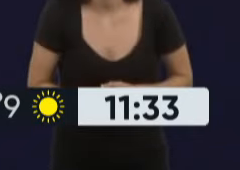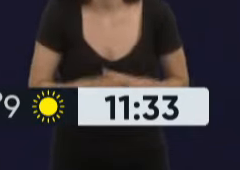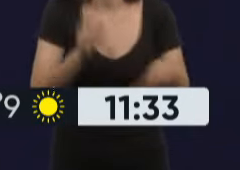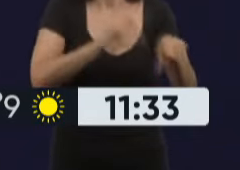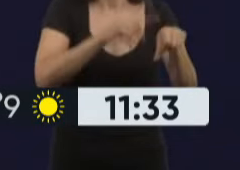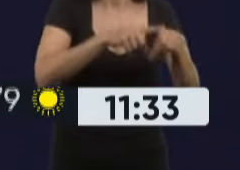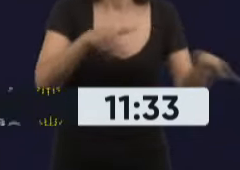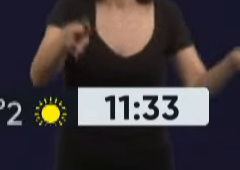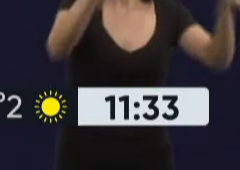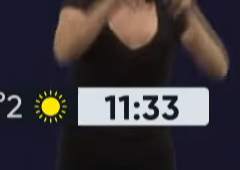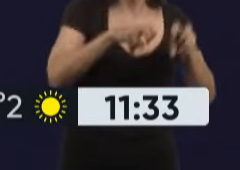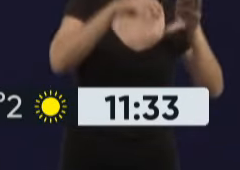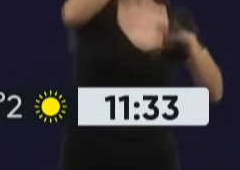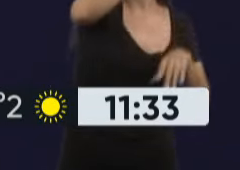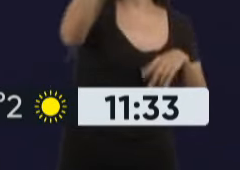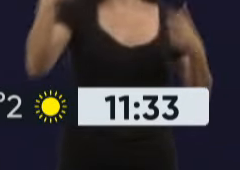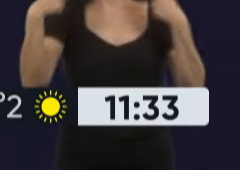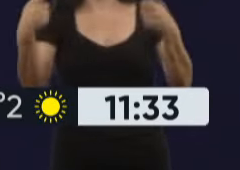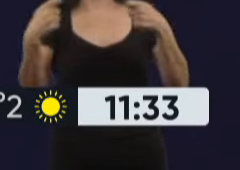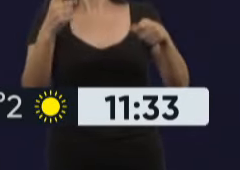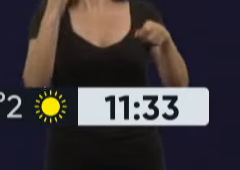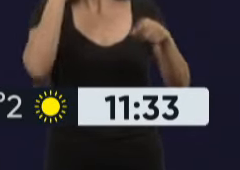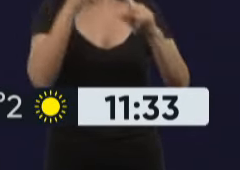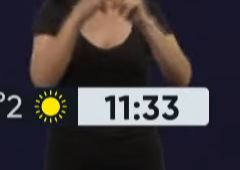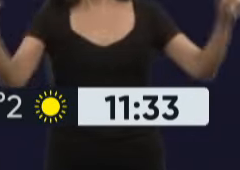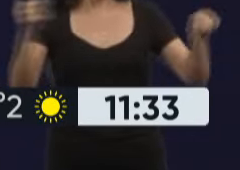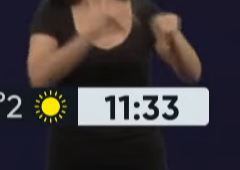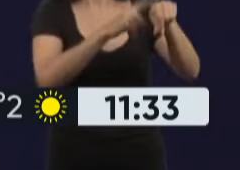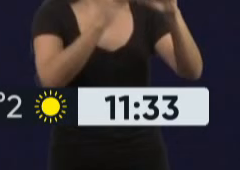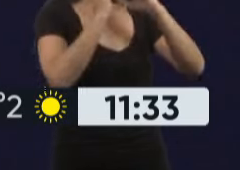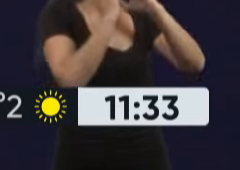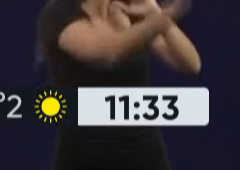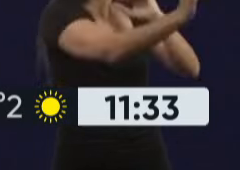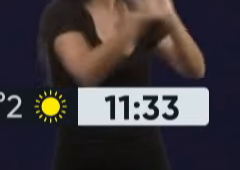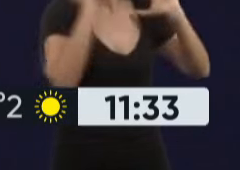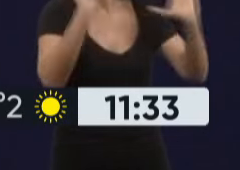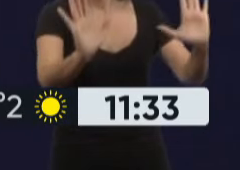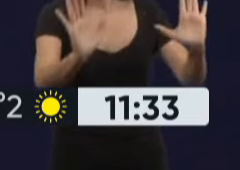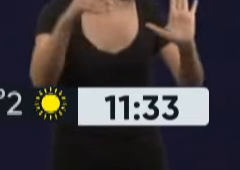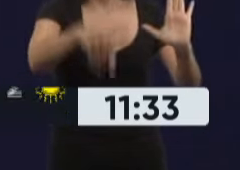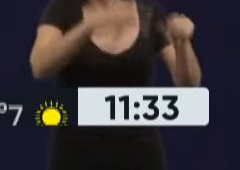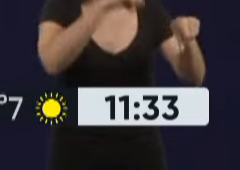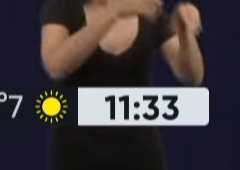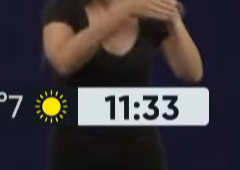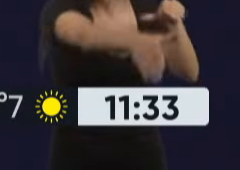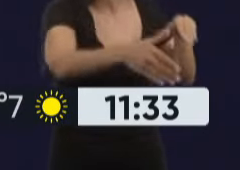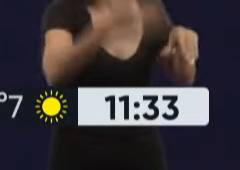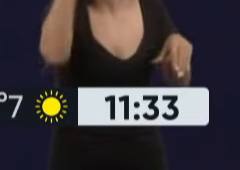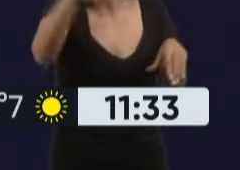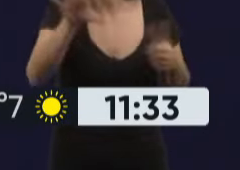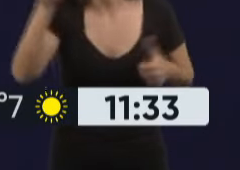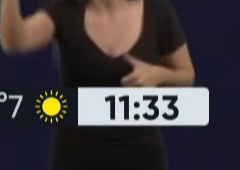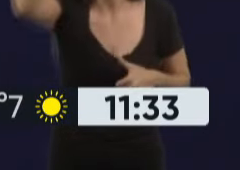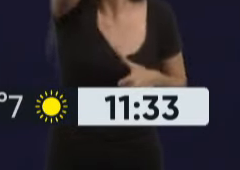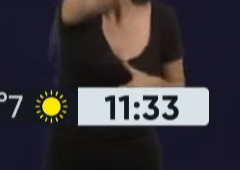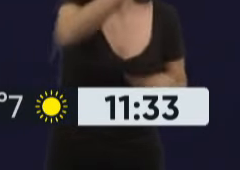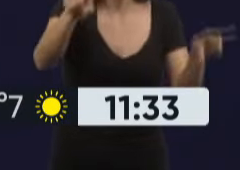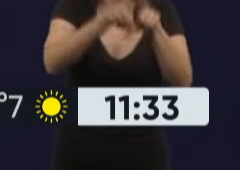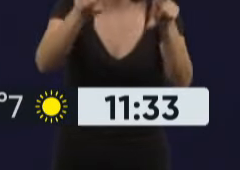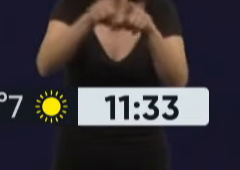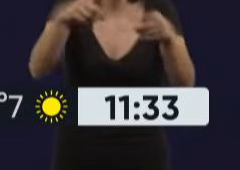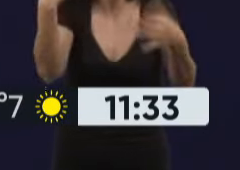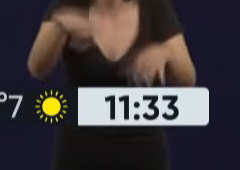fiscal sea de largo plazo o sea estructural las provincias deben efectivamente tomar la misma decisión